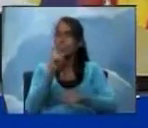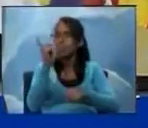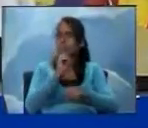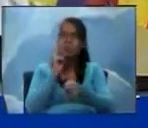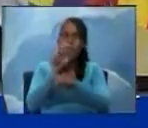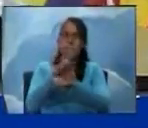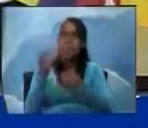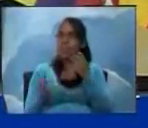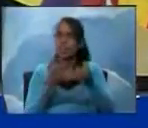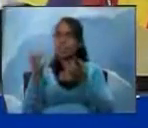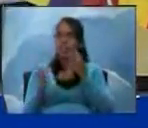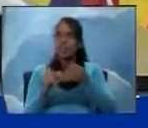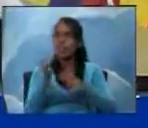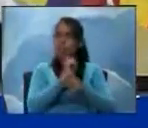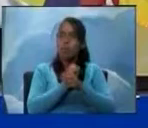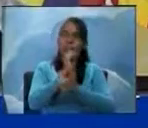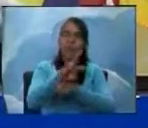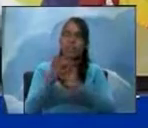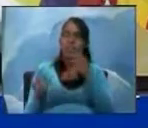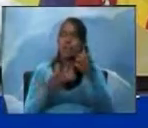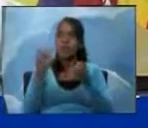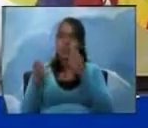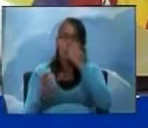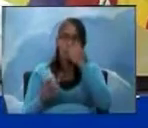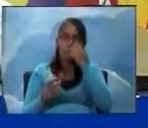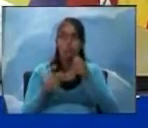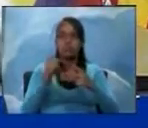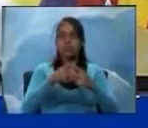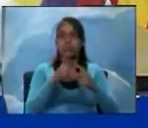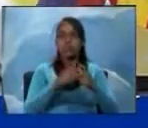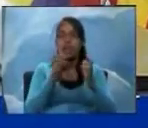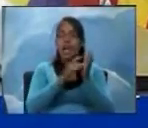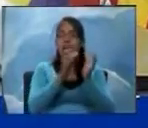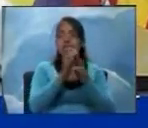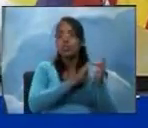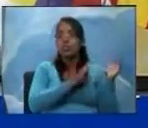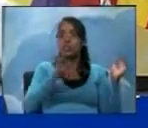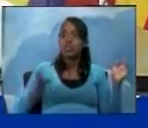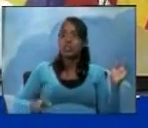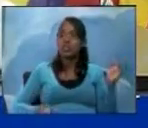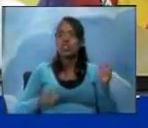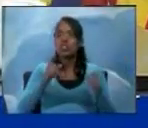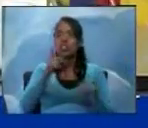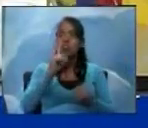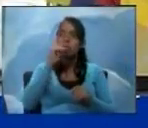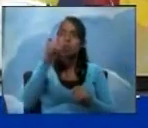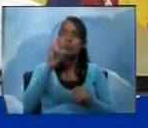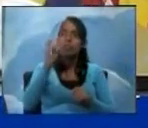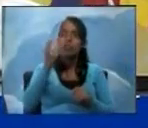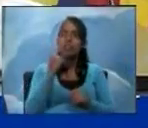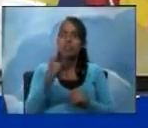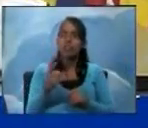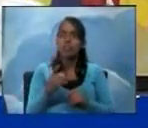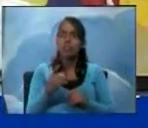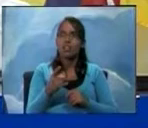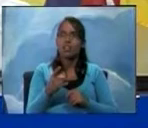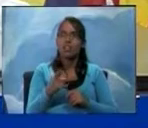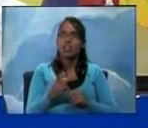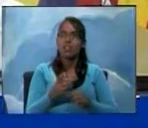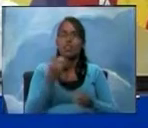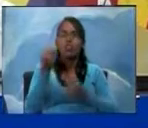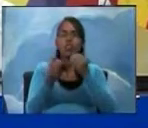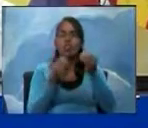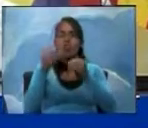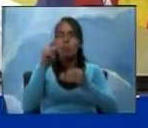No nos mandes al infierno, no nos mandes al abismo. Jesucristo le preguntó y le dijo, ¿cómo